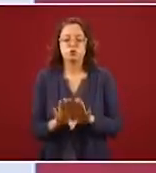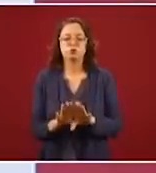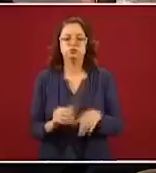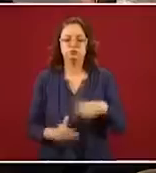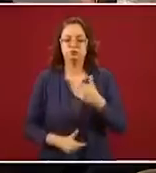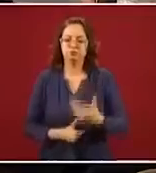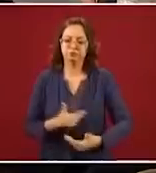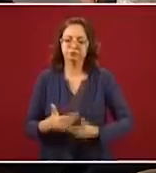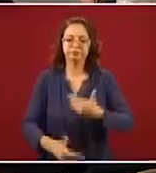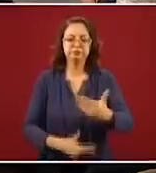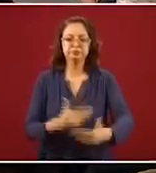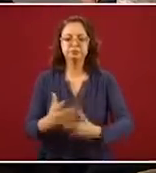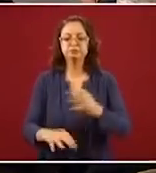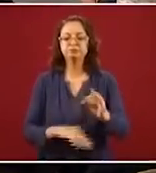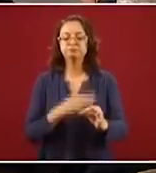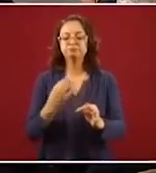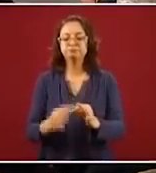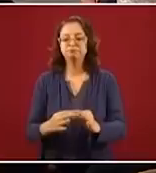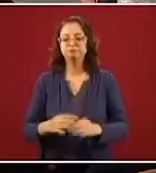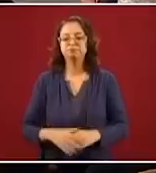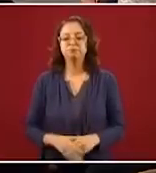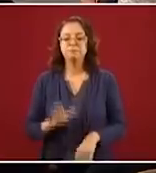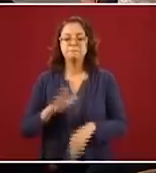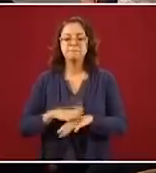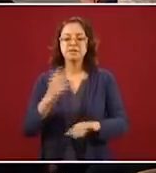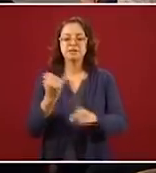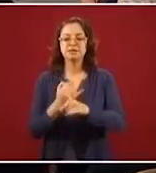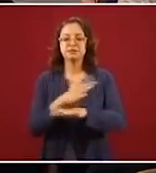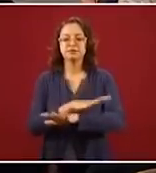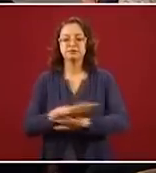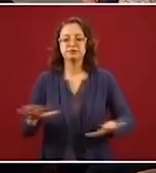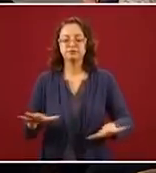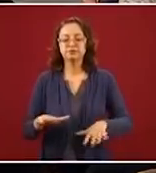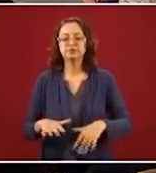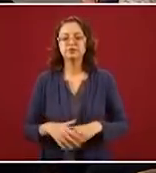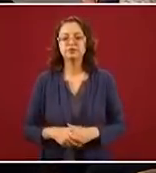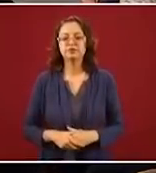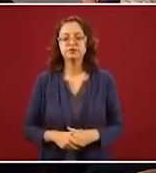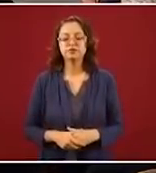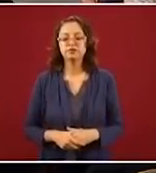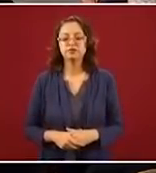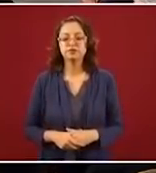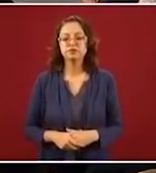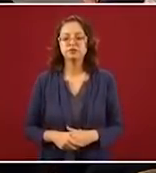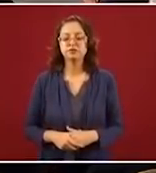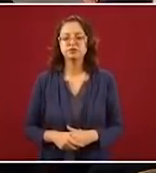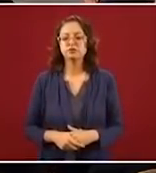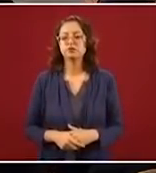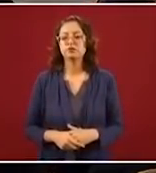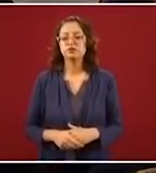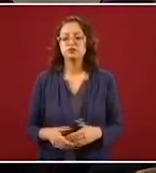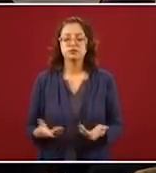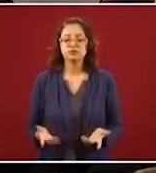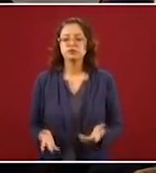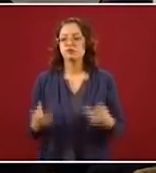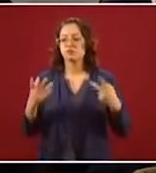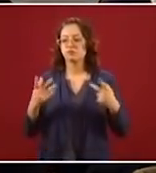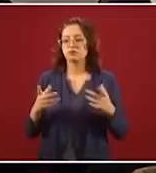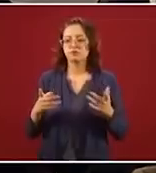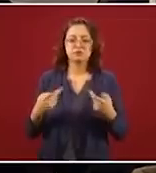aplicarse, tener toda la información para empezar la inscripción